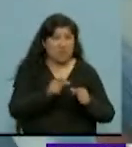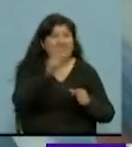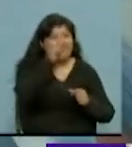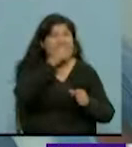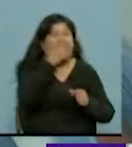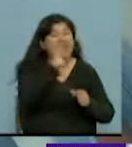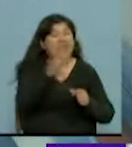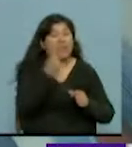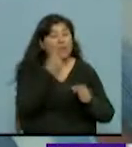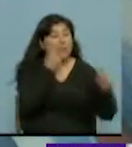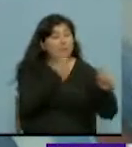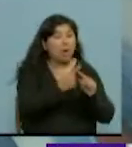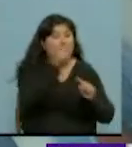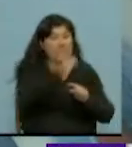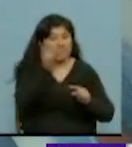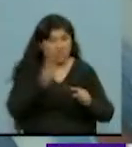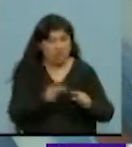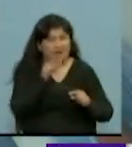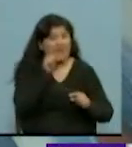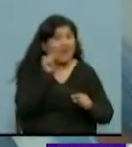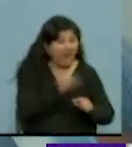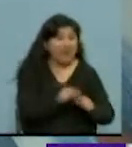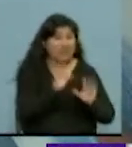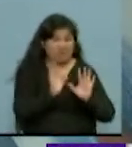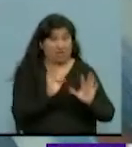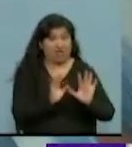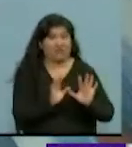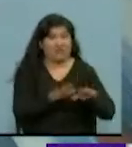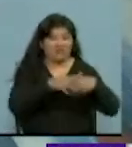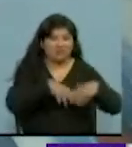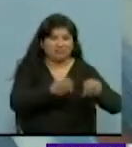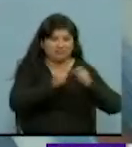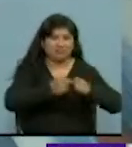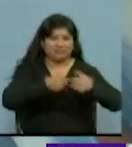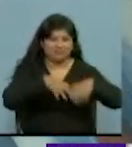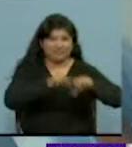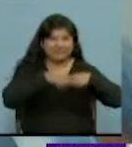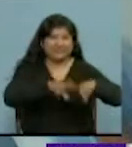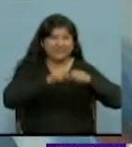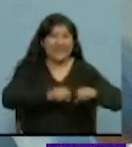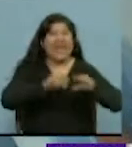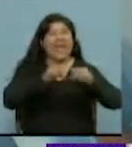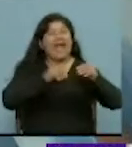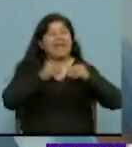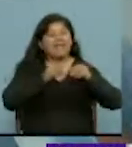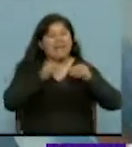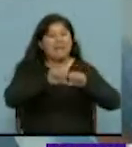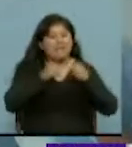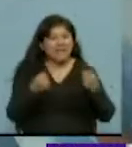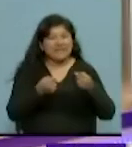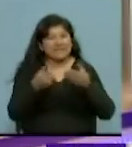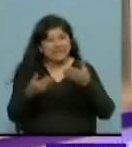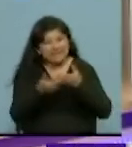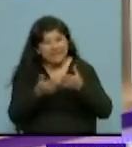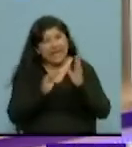hacen a través de una comida regional que conocieron, la tortilla rellena. Parece que la conocieron aquí